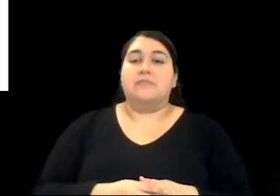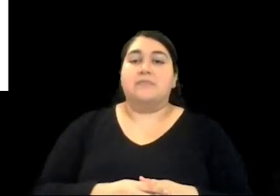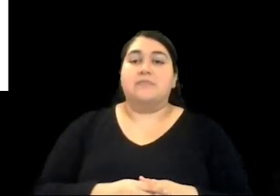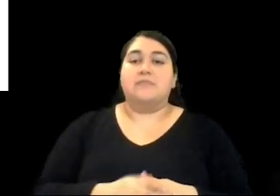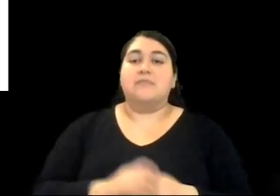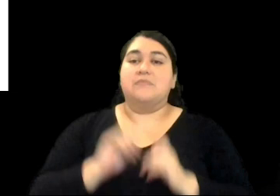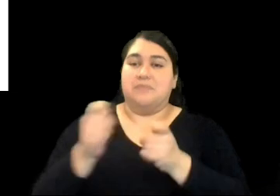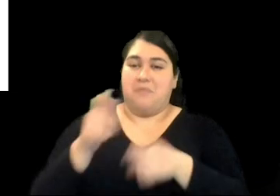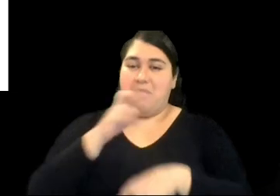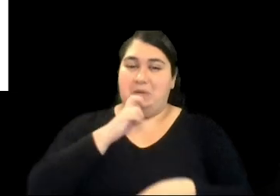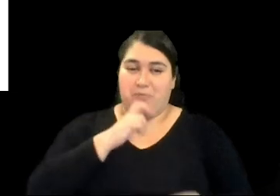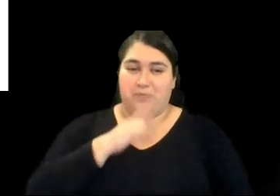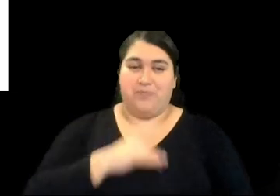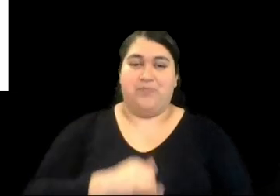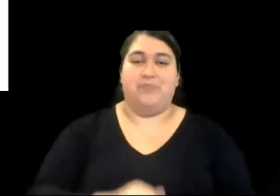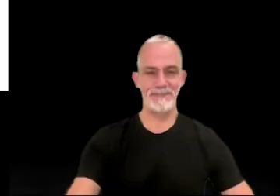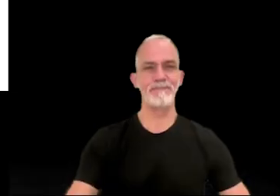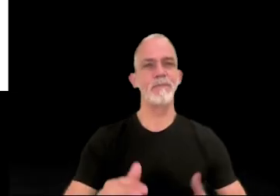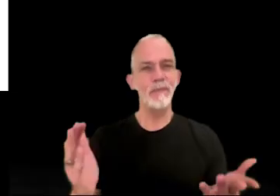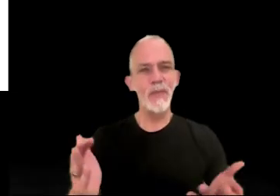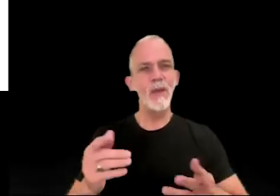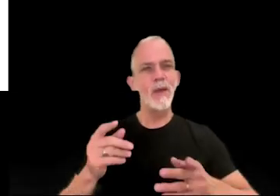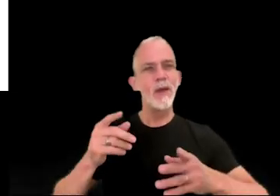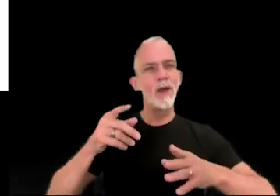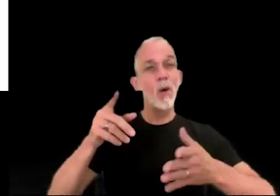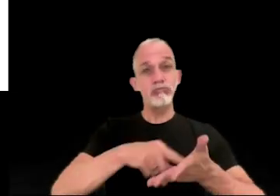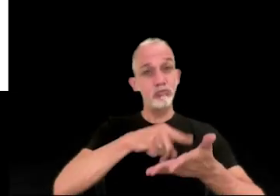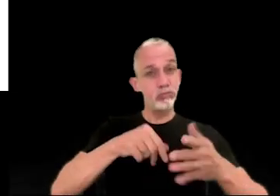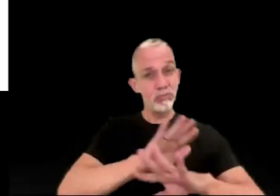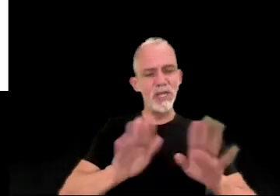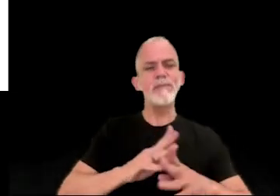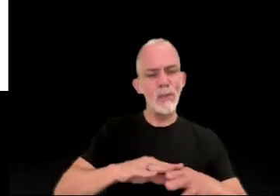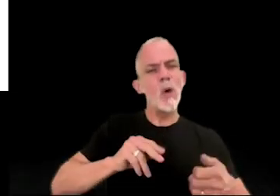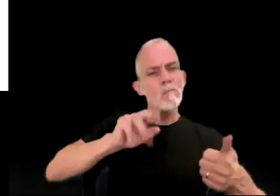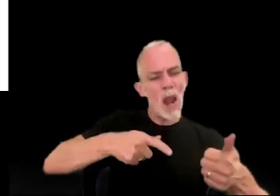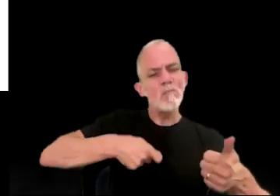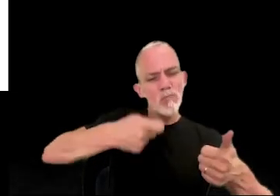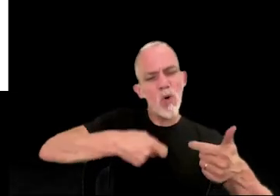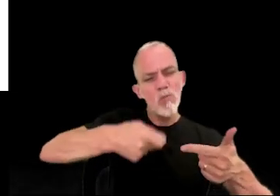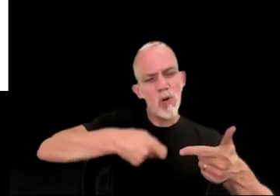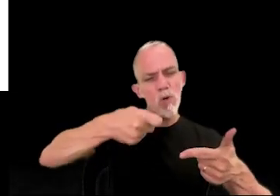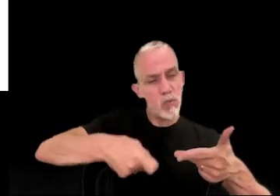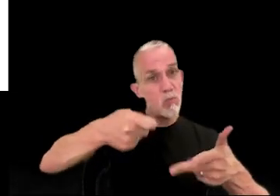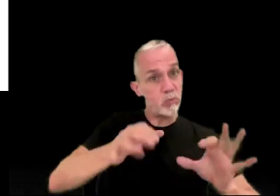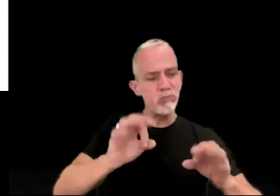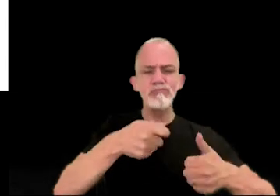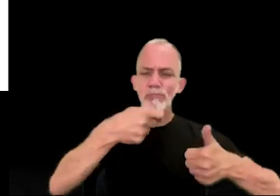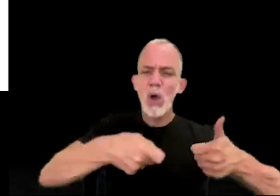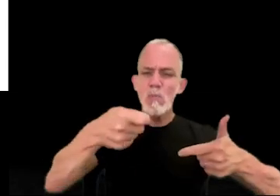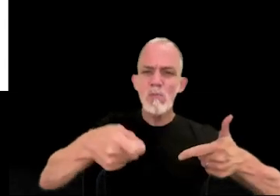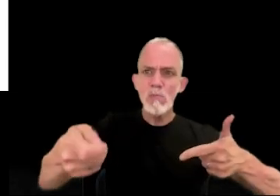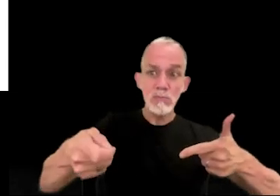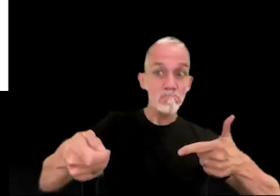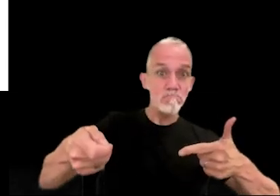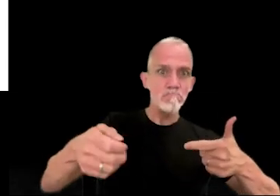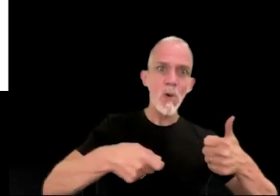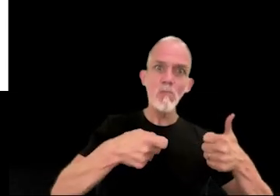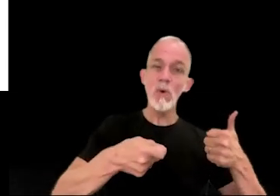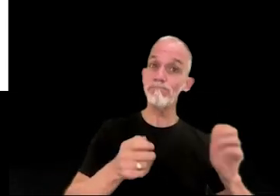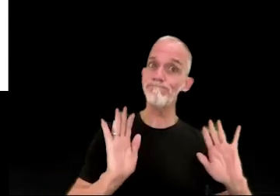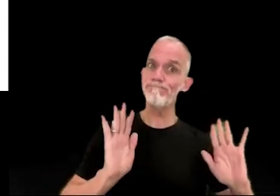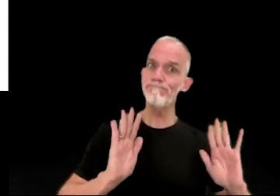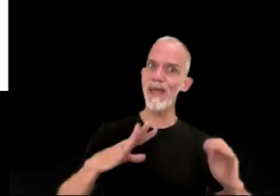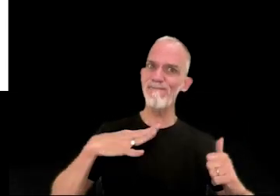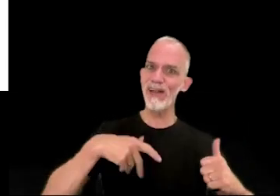implica que el contribuyente venía pagando, el plan caduca por el no ingreso de una determinada cantidad de